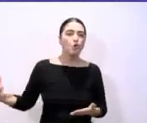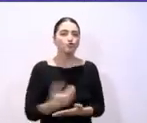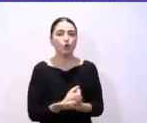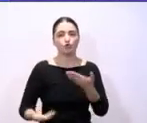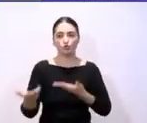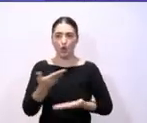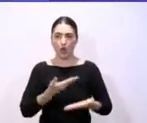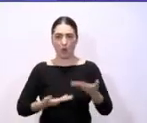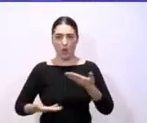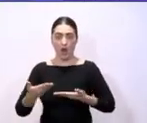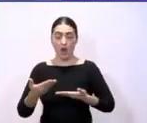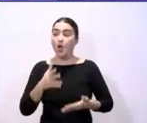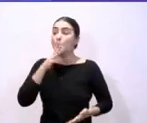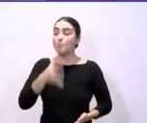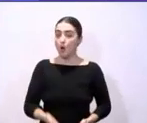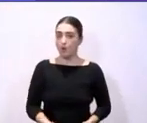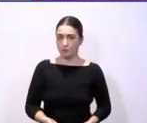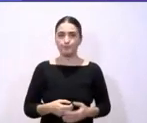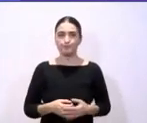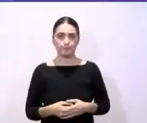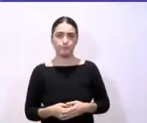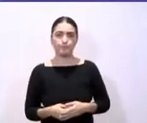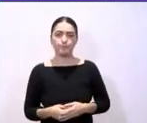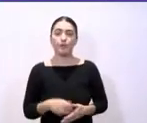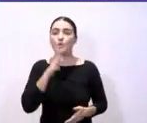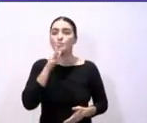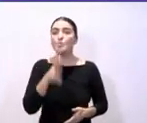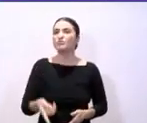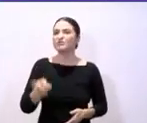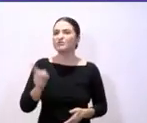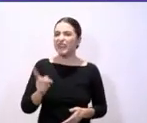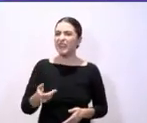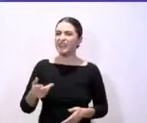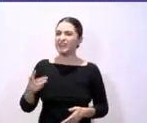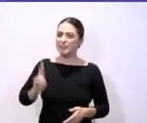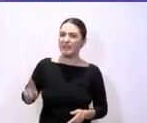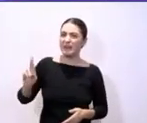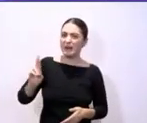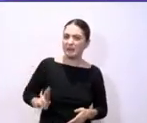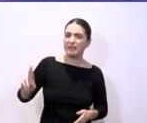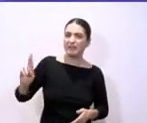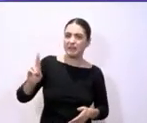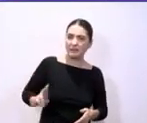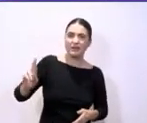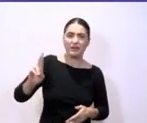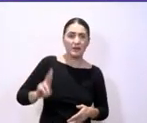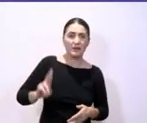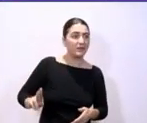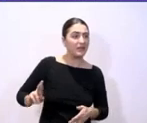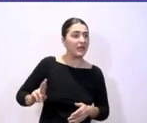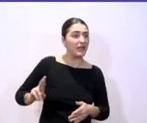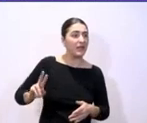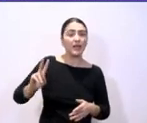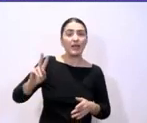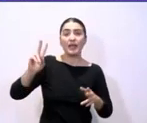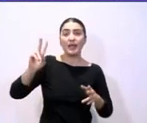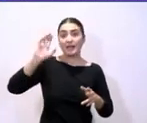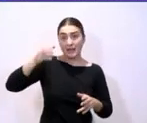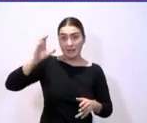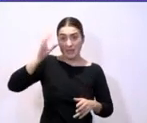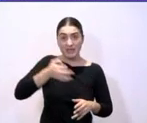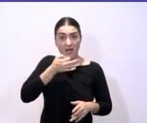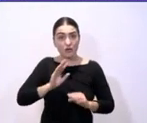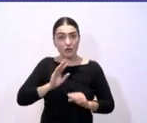Y nos debemos implicar porque, mire, llevan ustedes repitiendo a partir de la intervención del señor Capellán